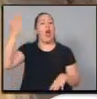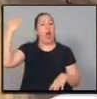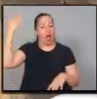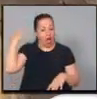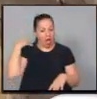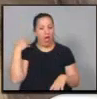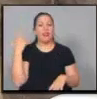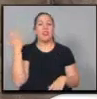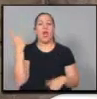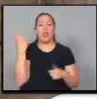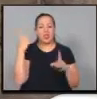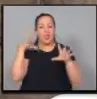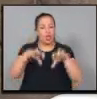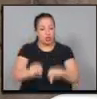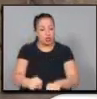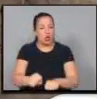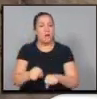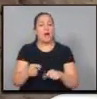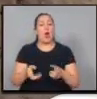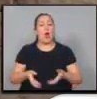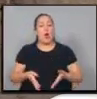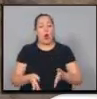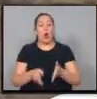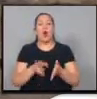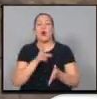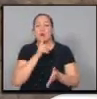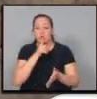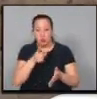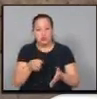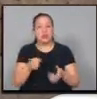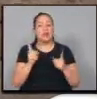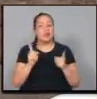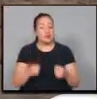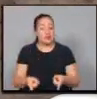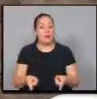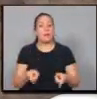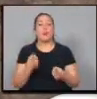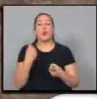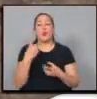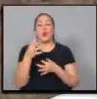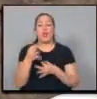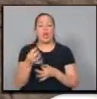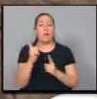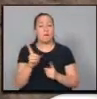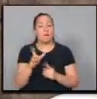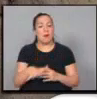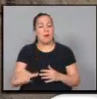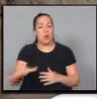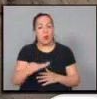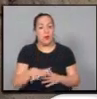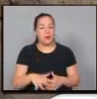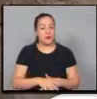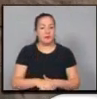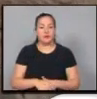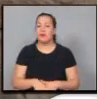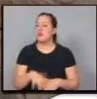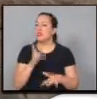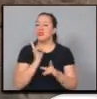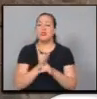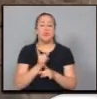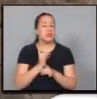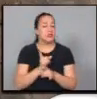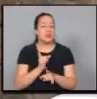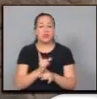hubo una toma sobre la ruta 1003, y bueno, esto es más o menos a 1 kilómetro de ese lugar. Pero siempre pasa lo